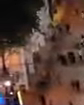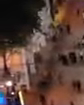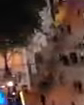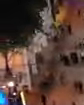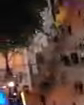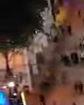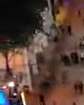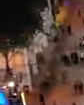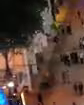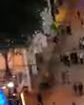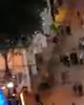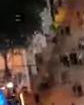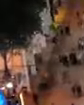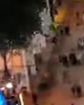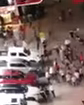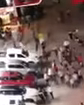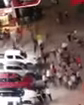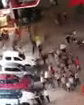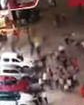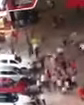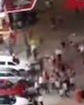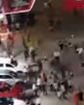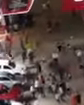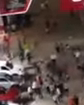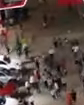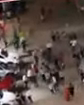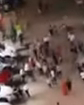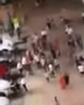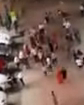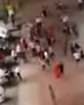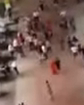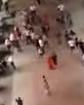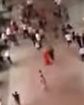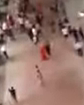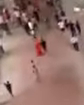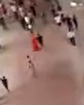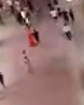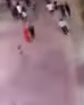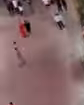Noche de feria, sigamos con Notivisión aquí en Expo Cruz.